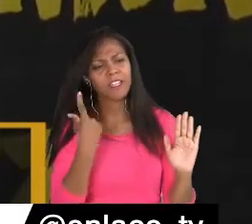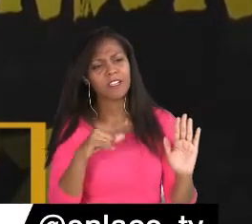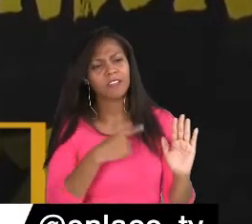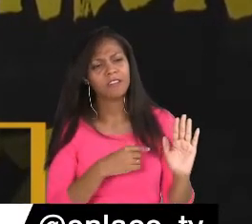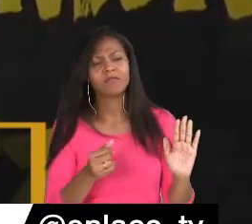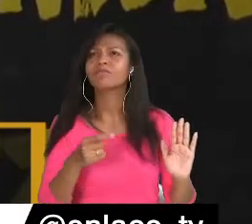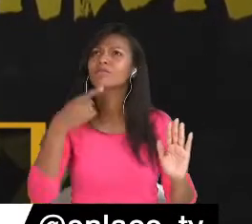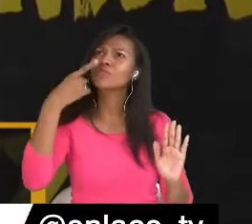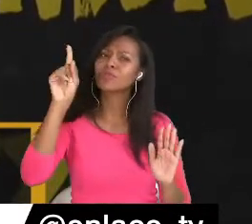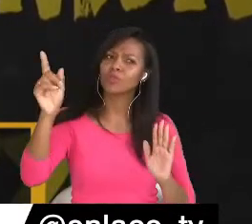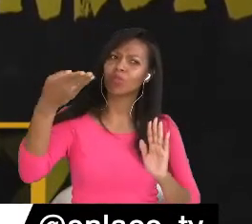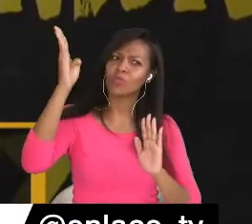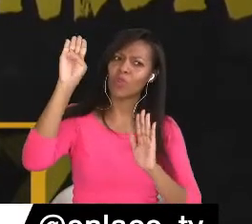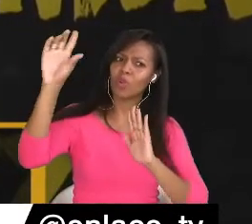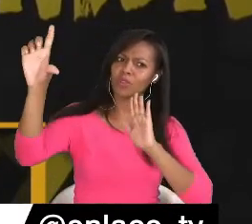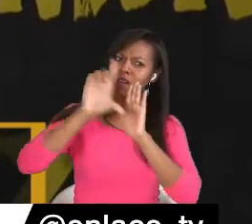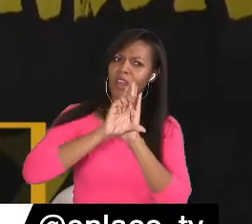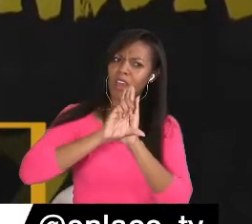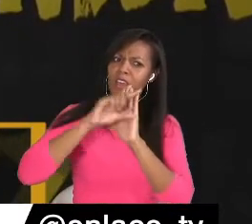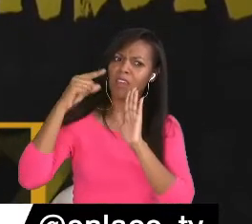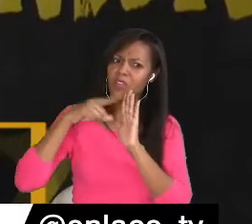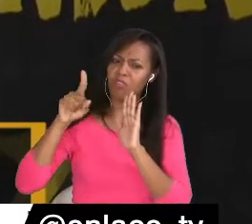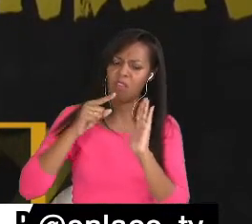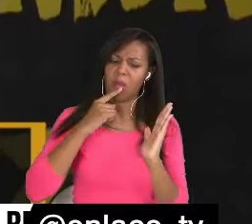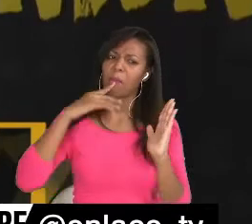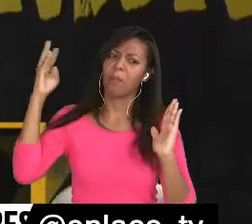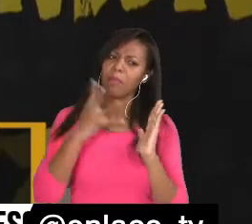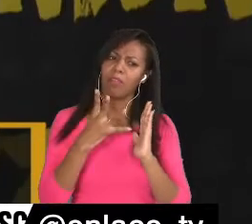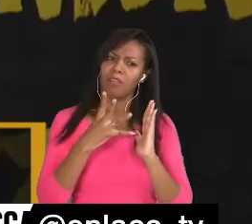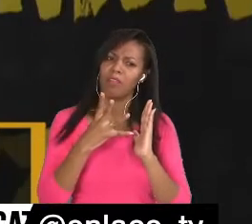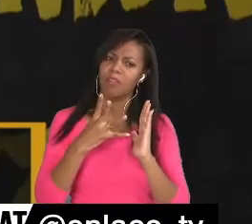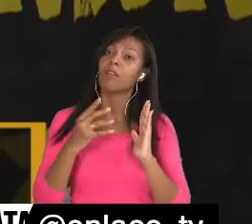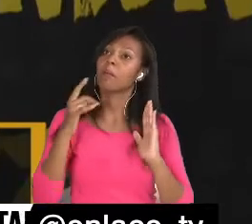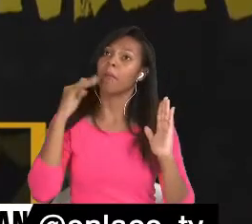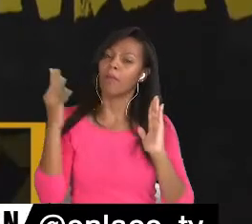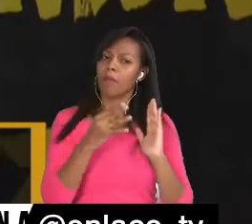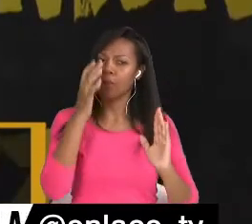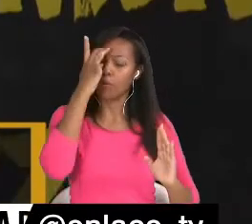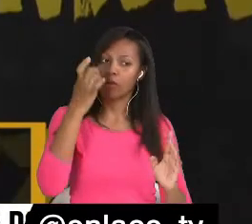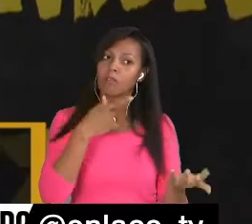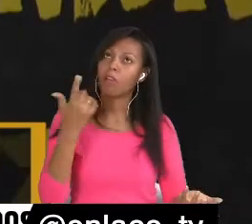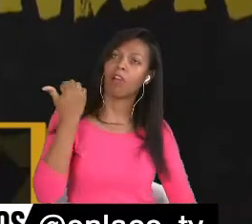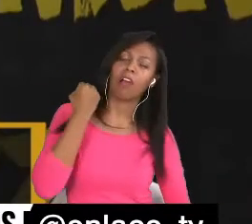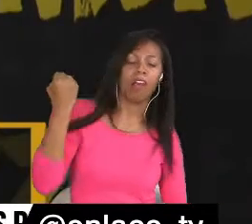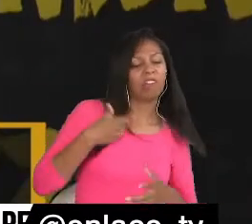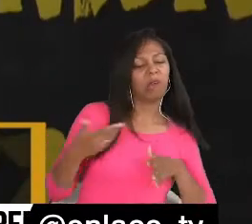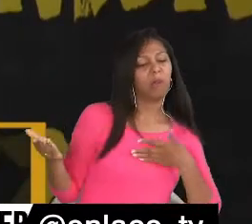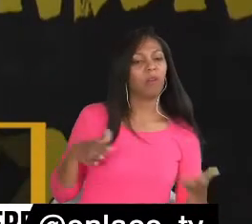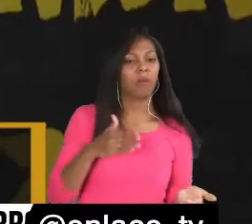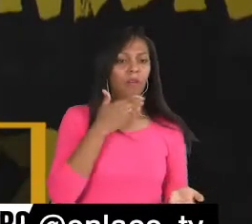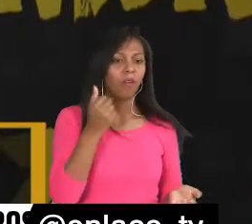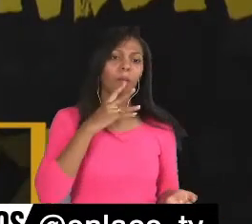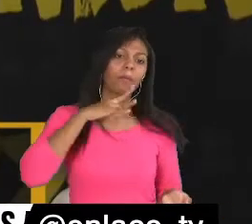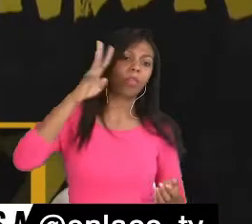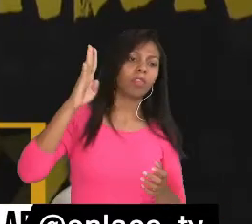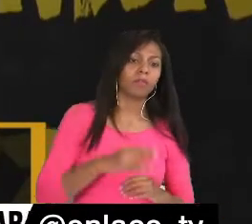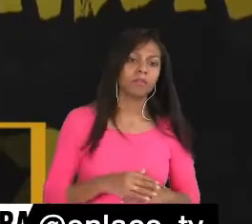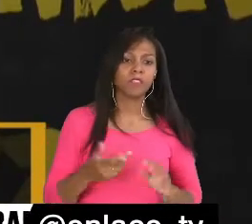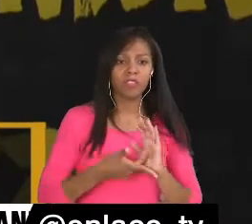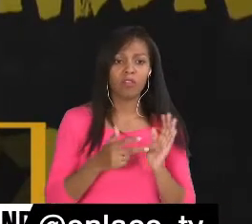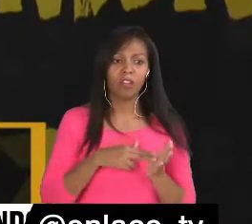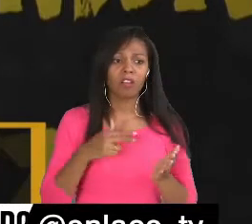de Dios. O sea, el suicidio es violar una ley divina. No puede pensar la persona que violando unas leyes va a encontrar la paz